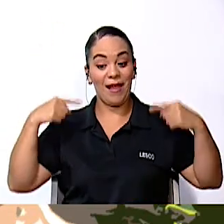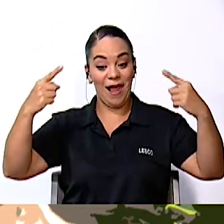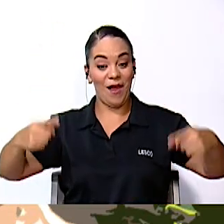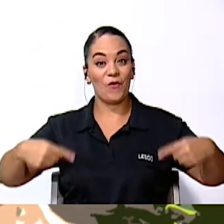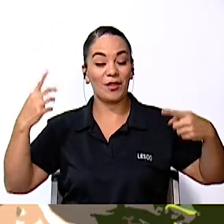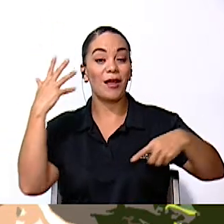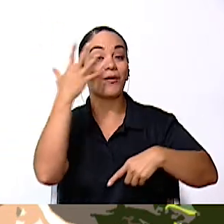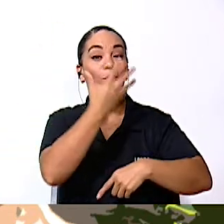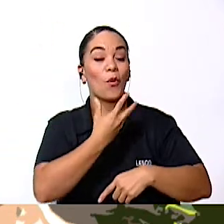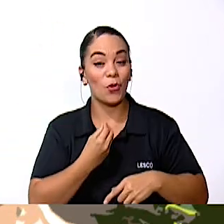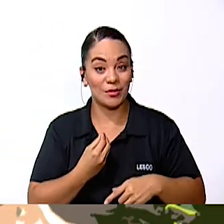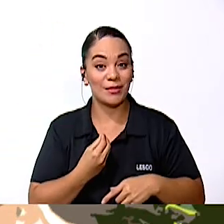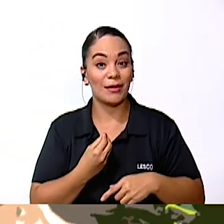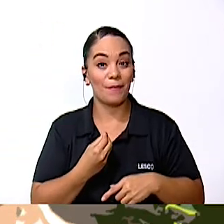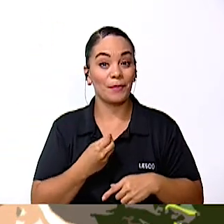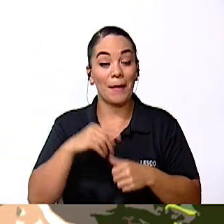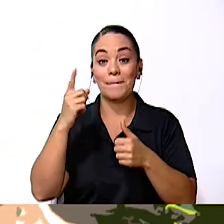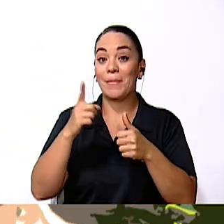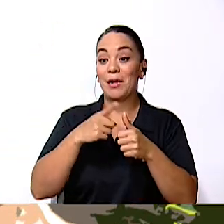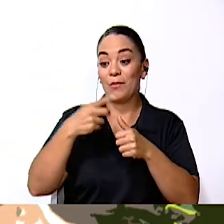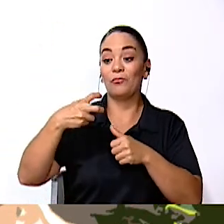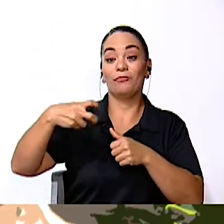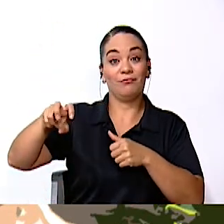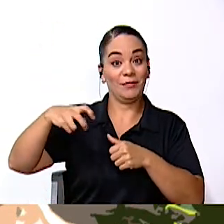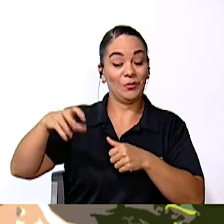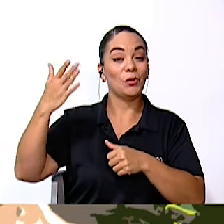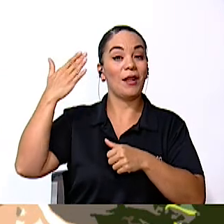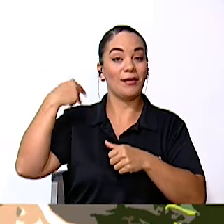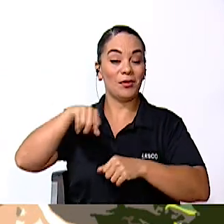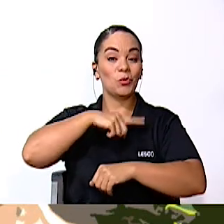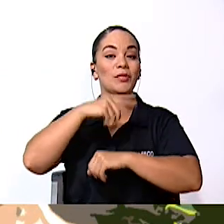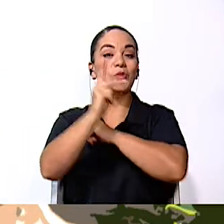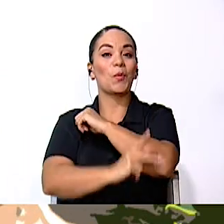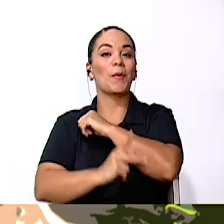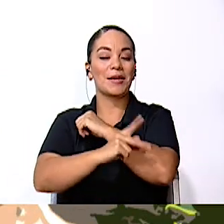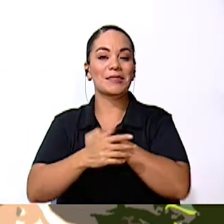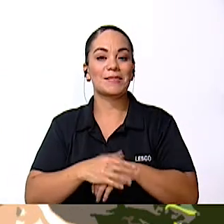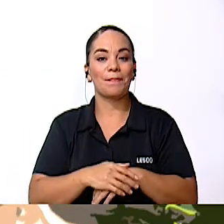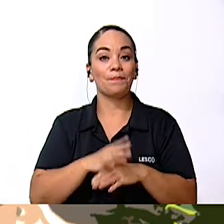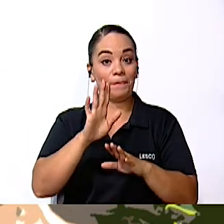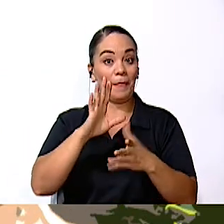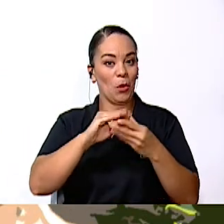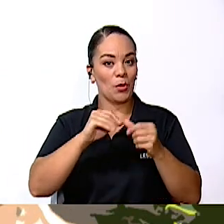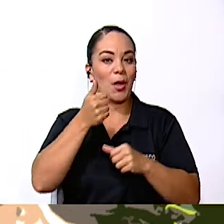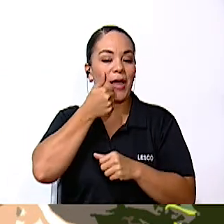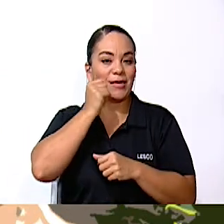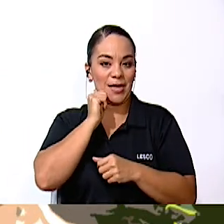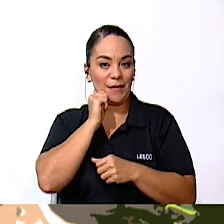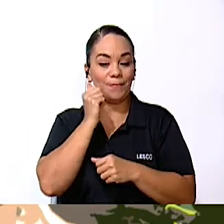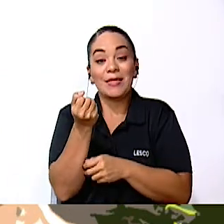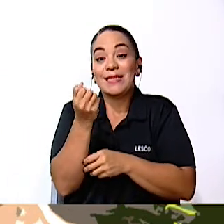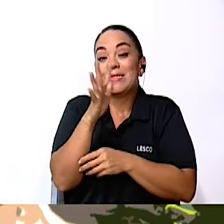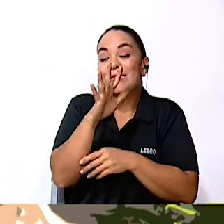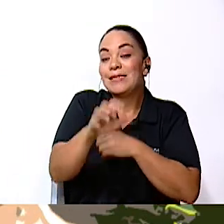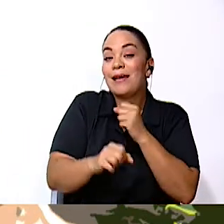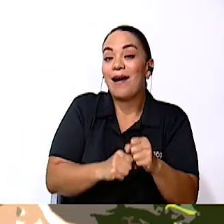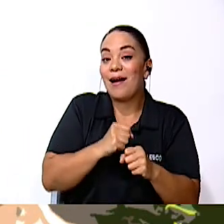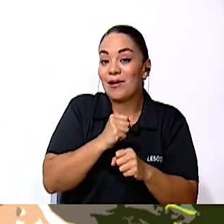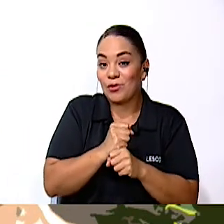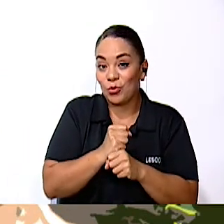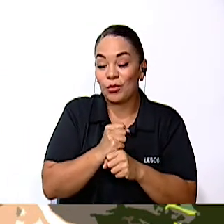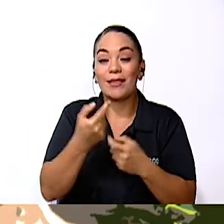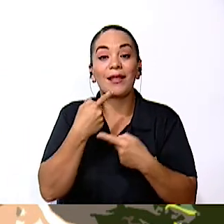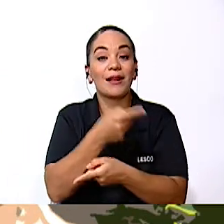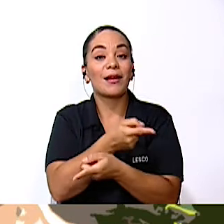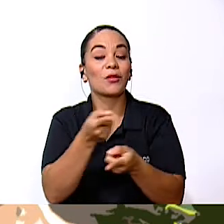los primeros medios De transporte De nuestro país Les cuento que ayer Se celebró La décimo El décimo quinto aniversario De la